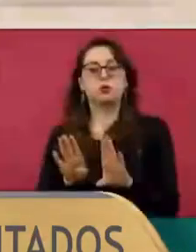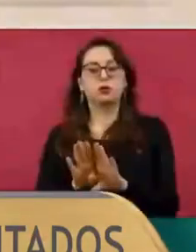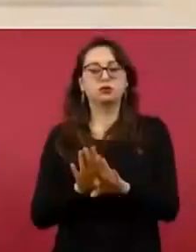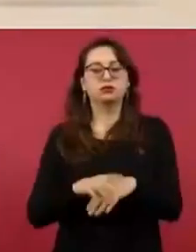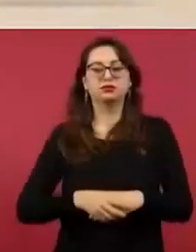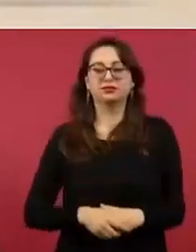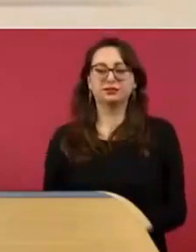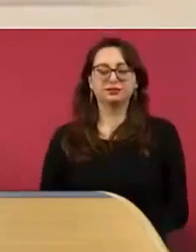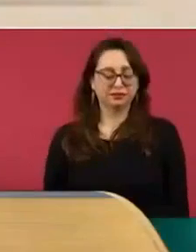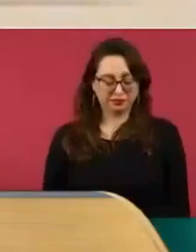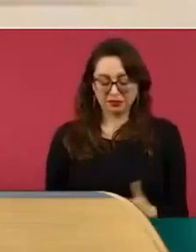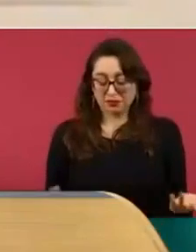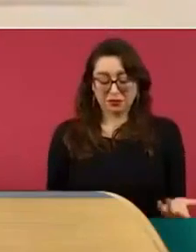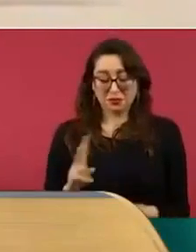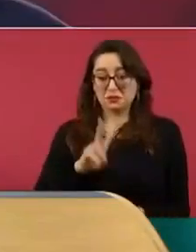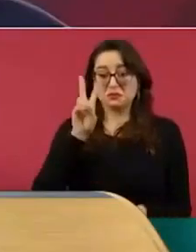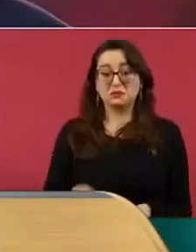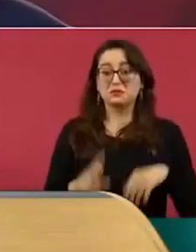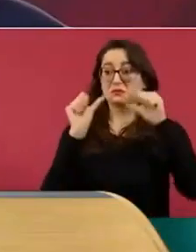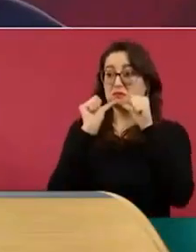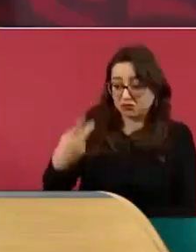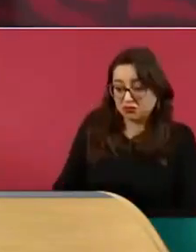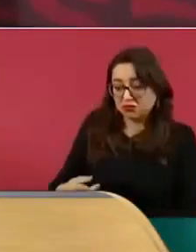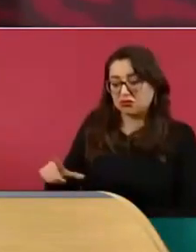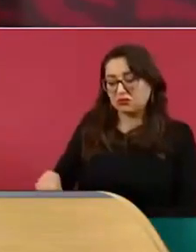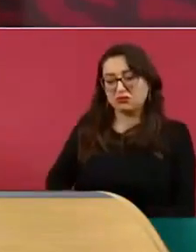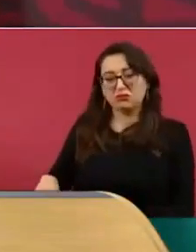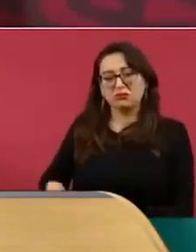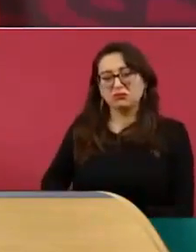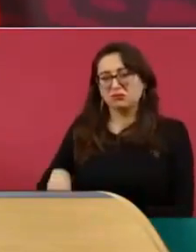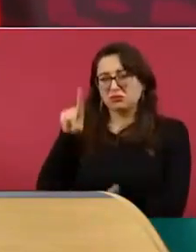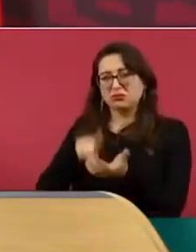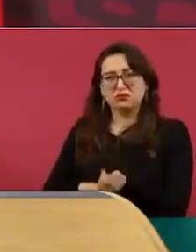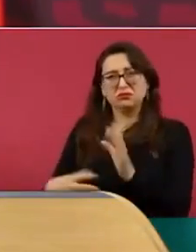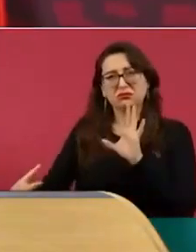no necesitamos una agencia de noticias en el gobierno.